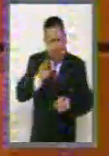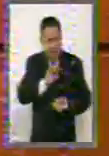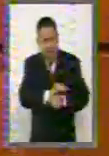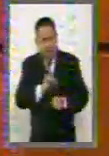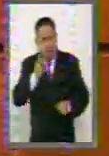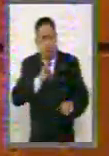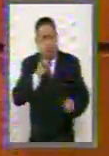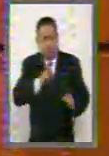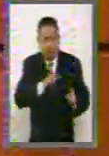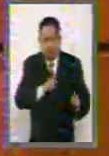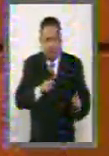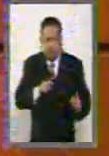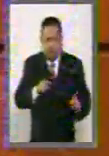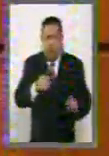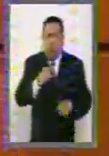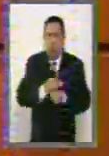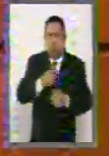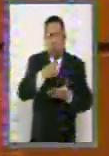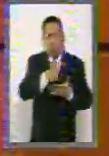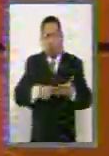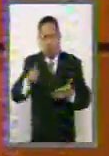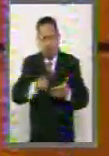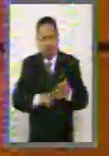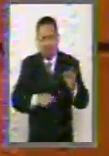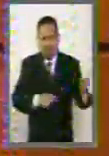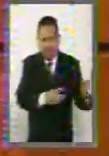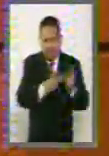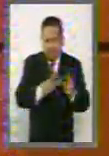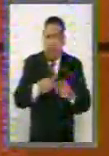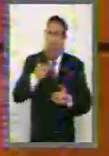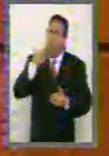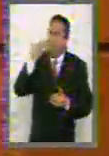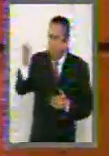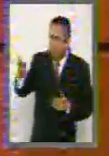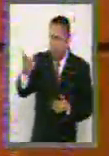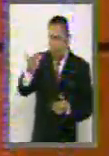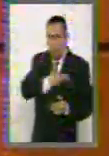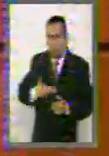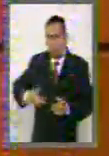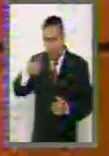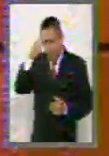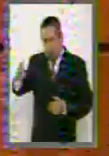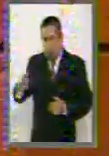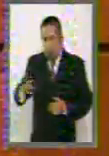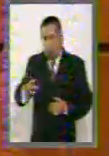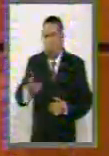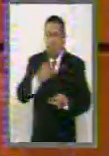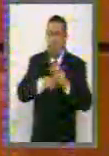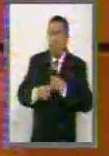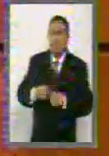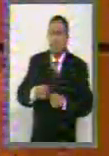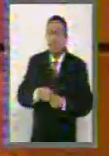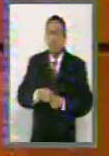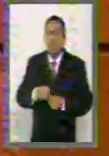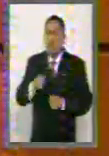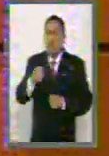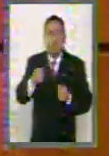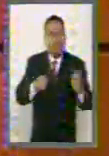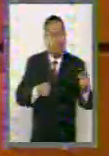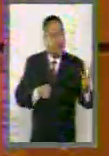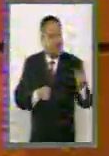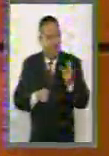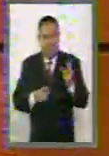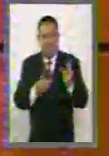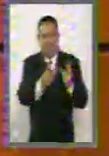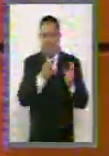mujeres, rechacemos estas ternas y pidámosle al presidente de la República que mande dos